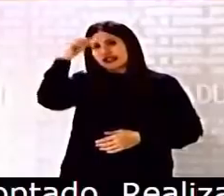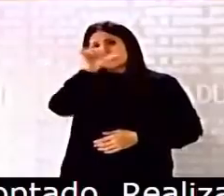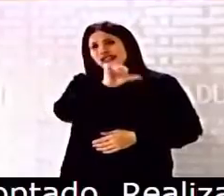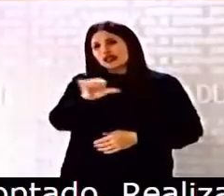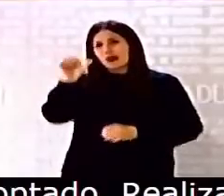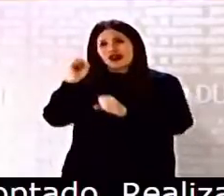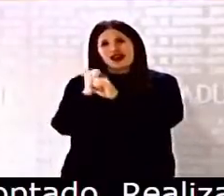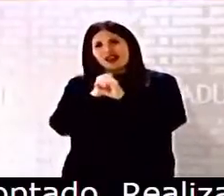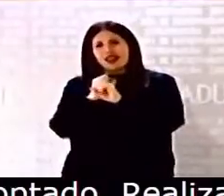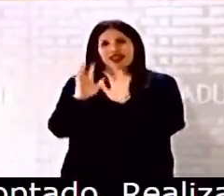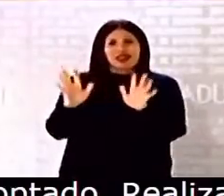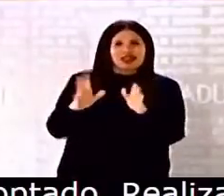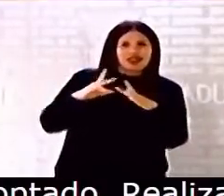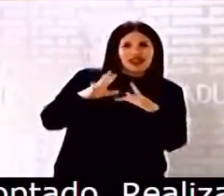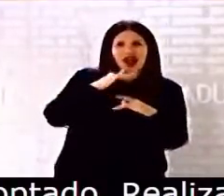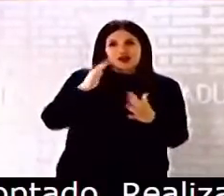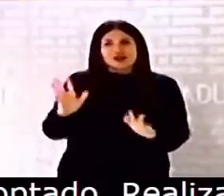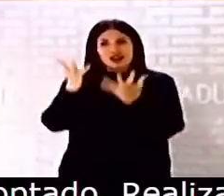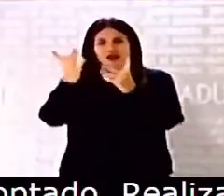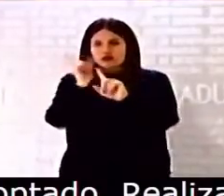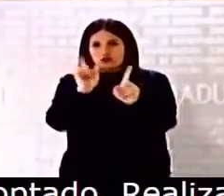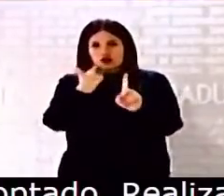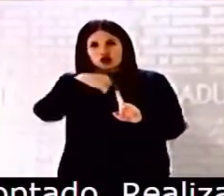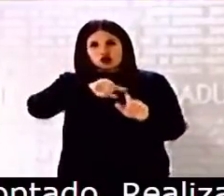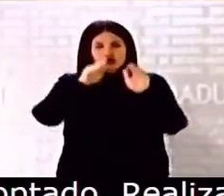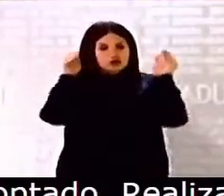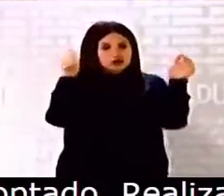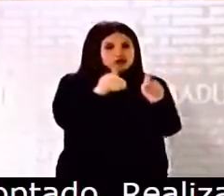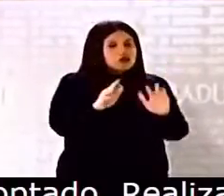que salvamos es vidas.